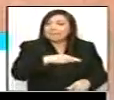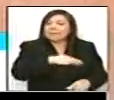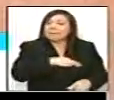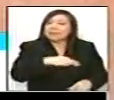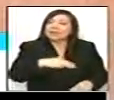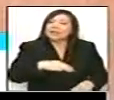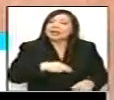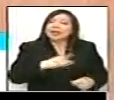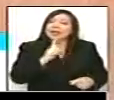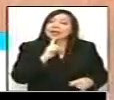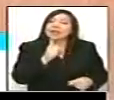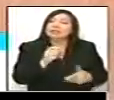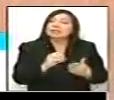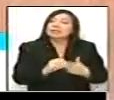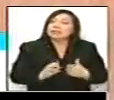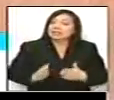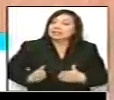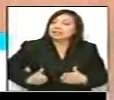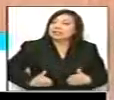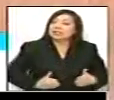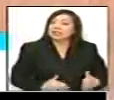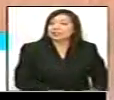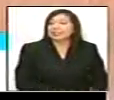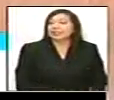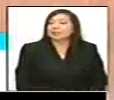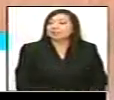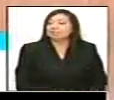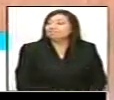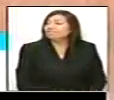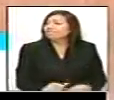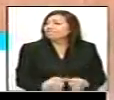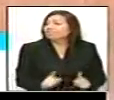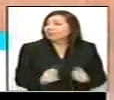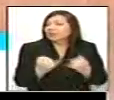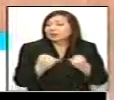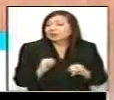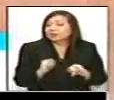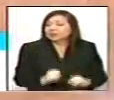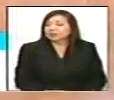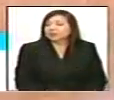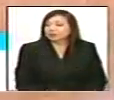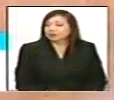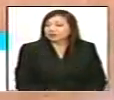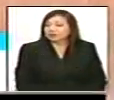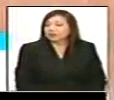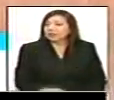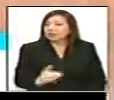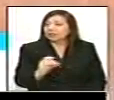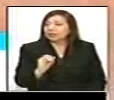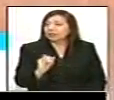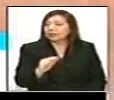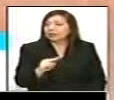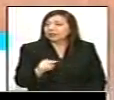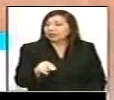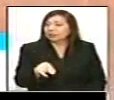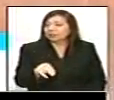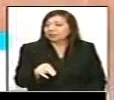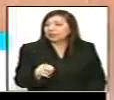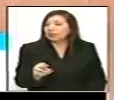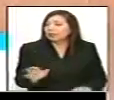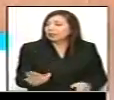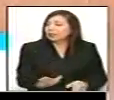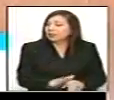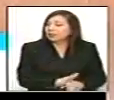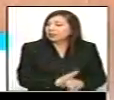Minas va por la viabilidad, pero el informe de INGEMET es